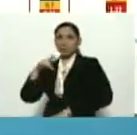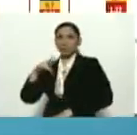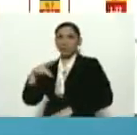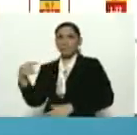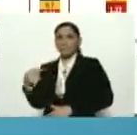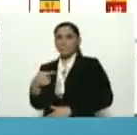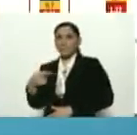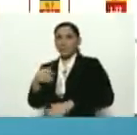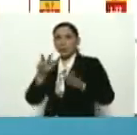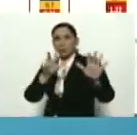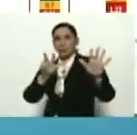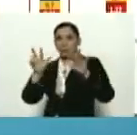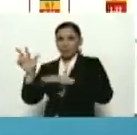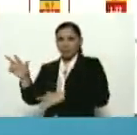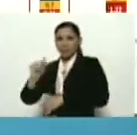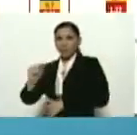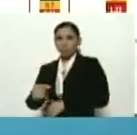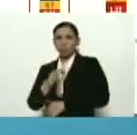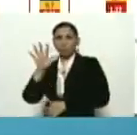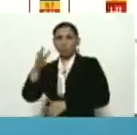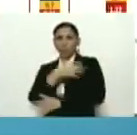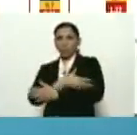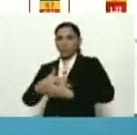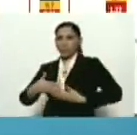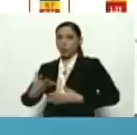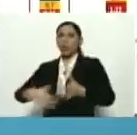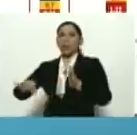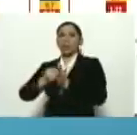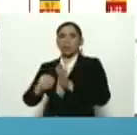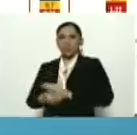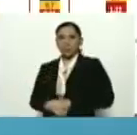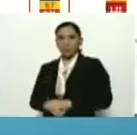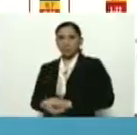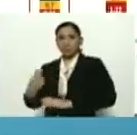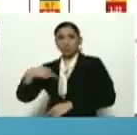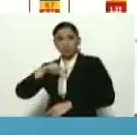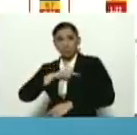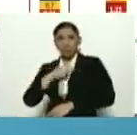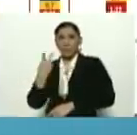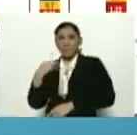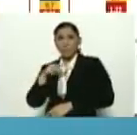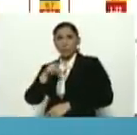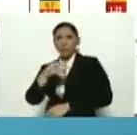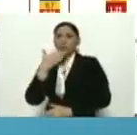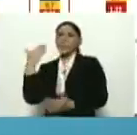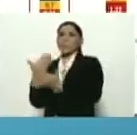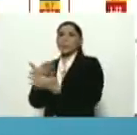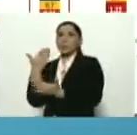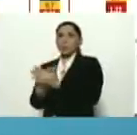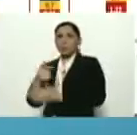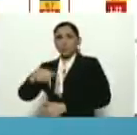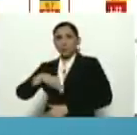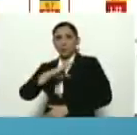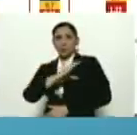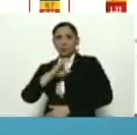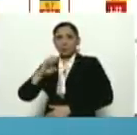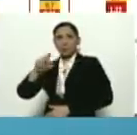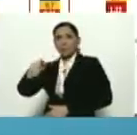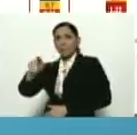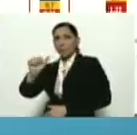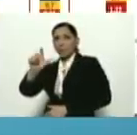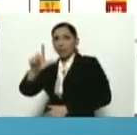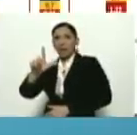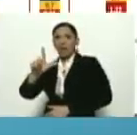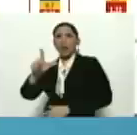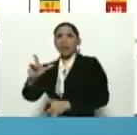83.5 millones. Por lo menos otra vez. Y nosotros por eso estamos proponiendo desde CEPAL un ingreso básico